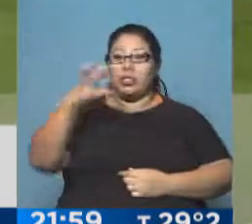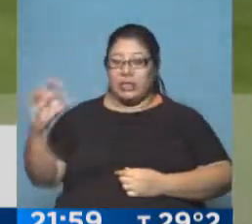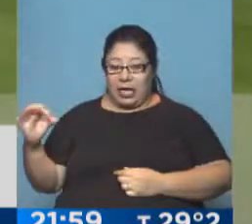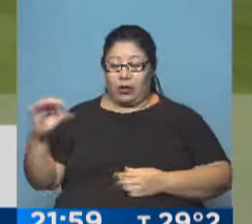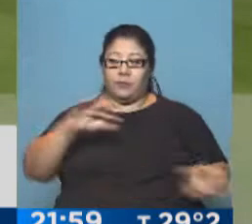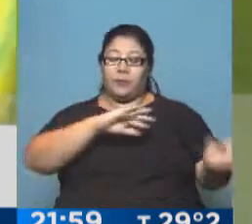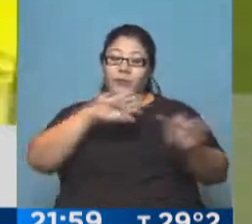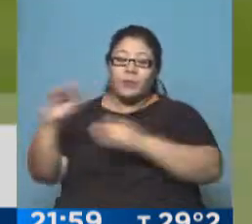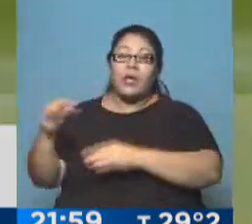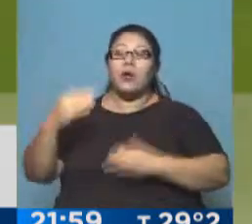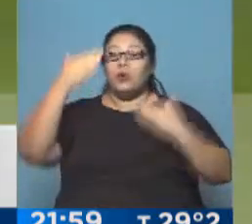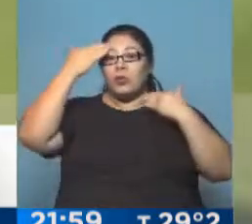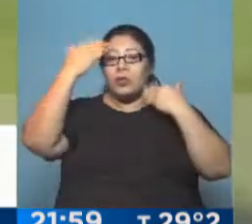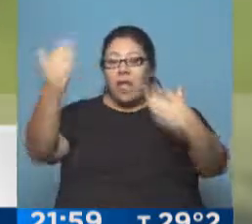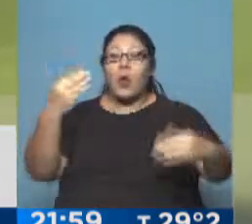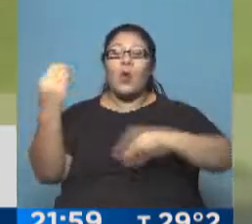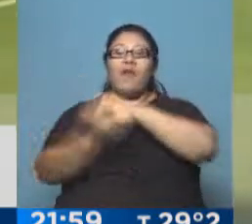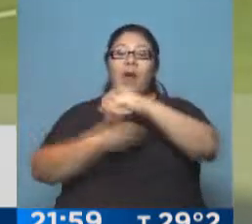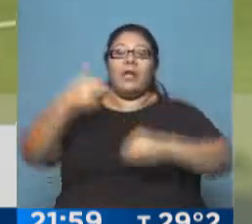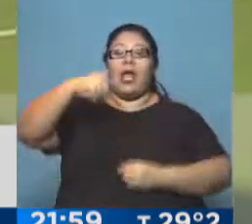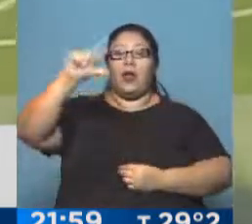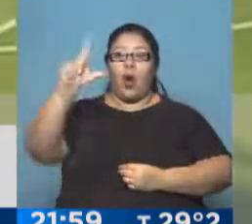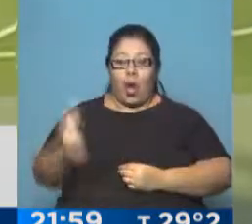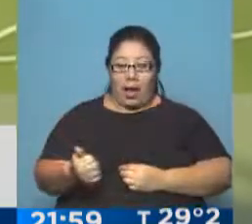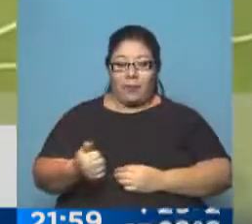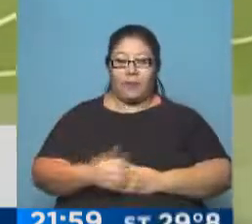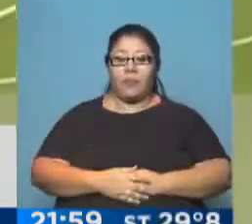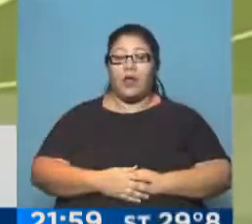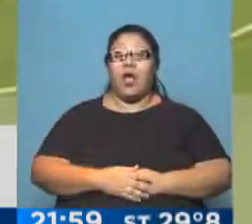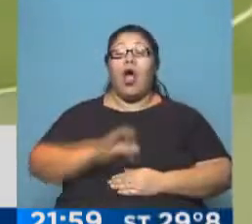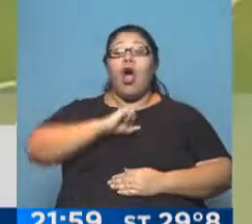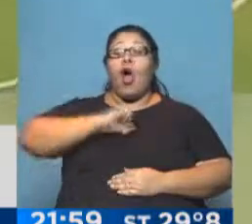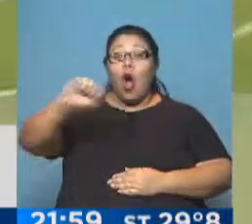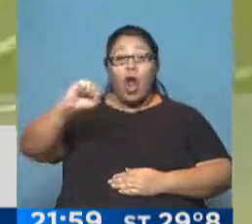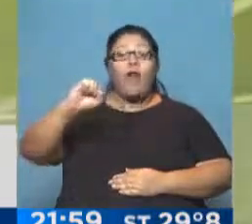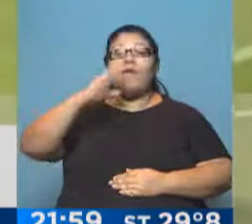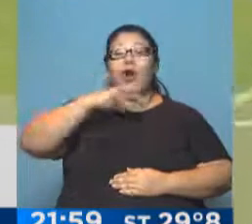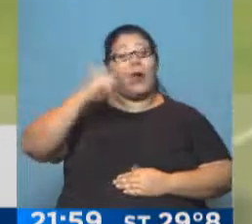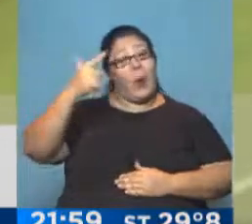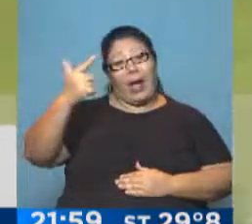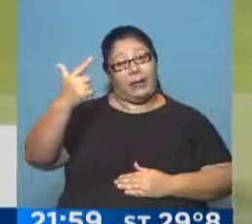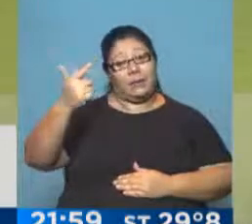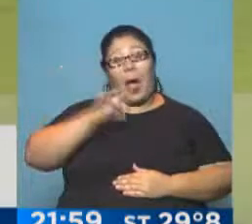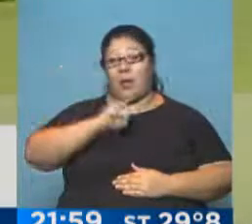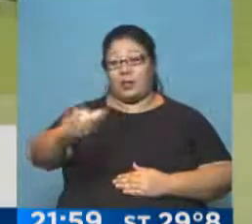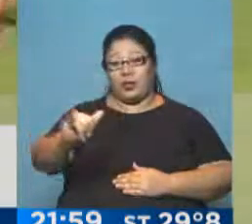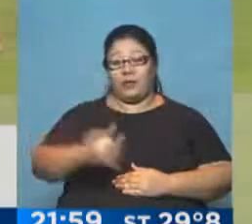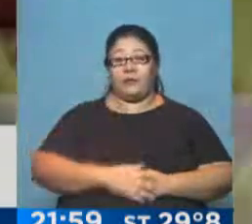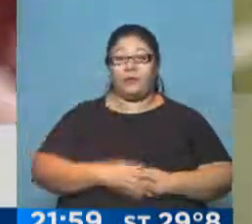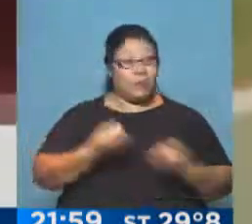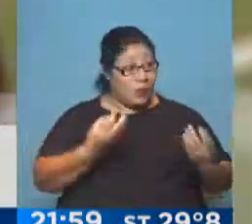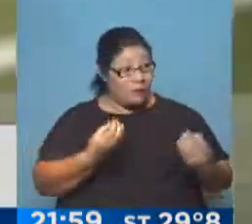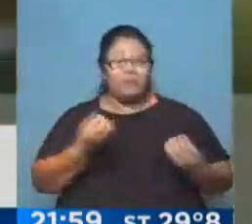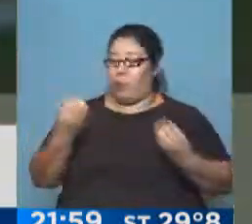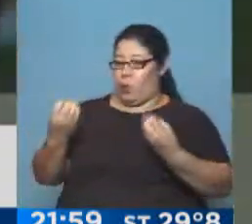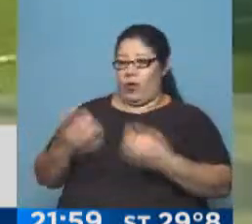y familia, Mauro, Leo, Nico, Martín, Esteban, Emanuel y Daniel. No hay goles de Boca. ¿Está bien? Está muy bien. Bueno, Lanús 2-1,